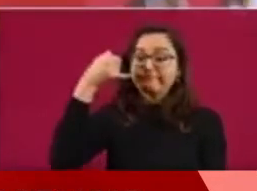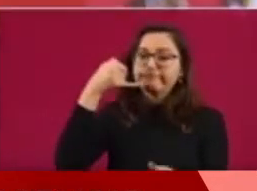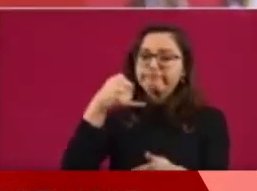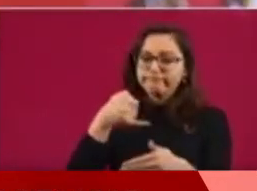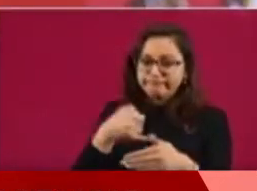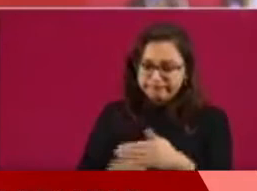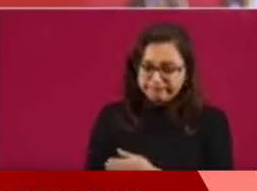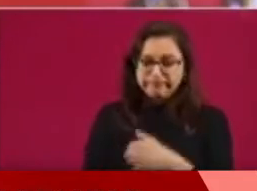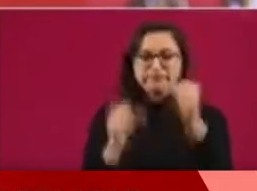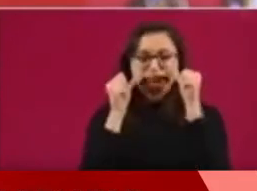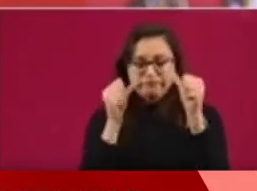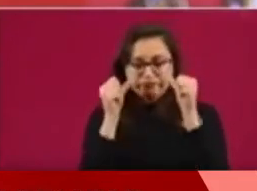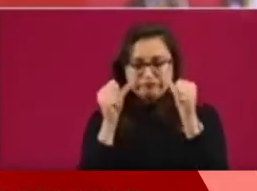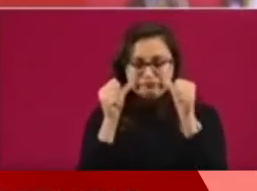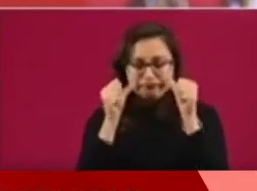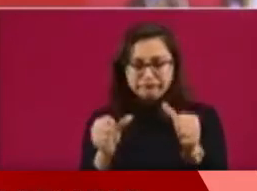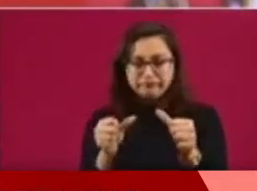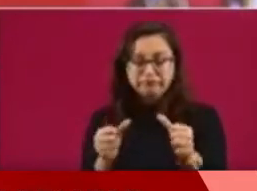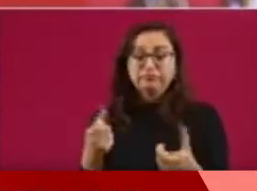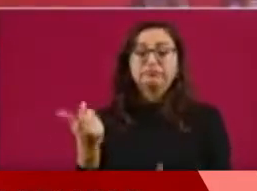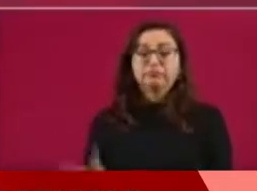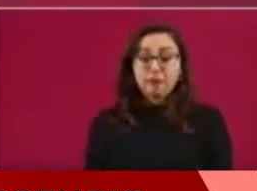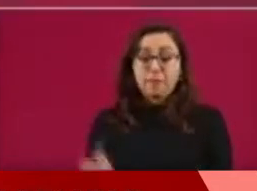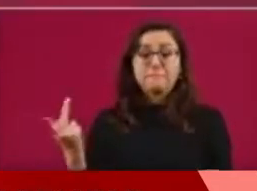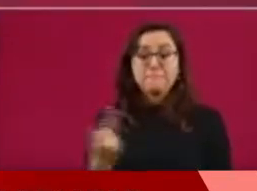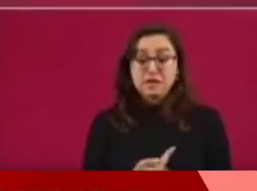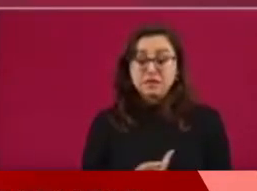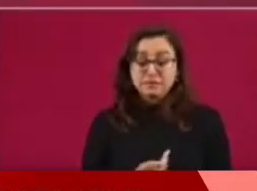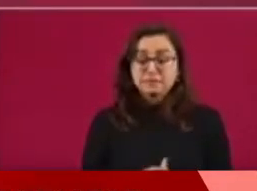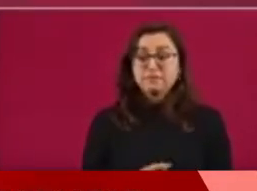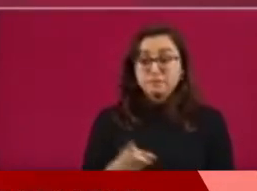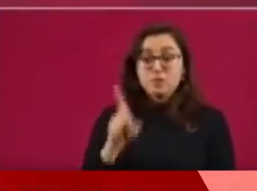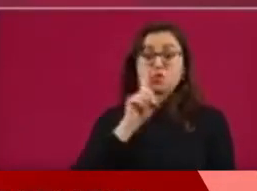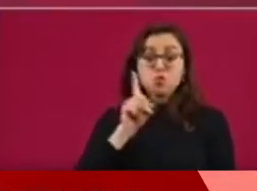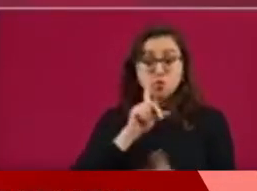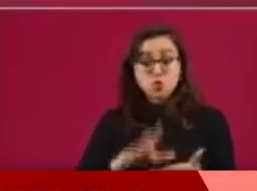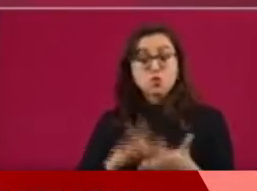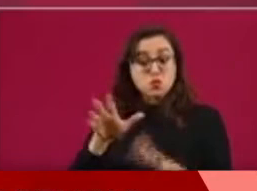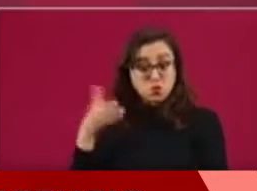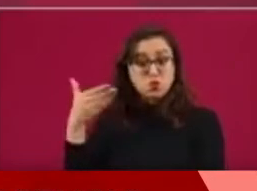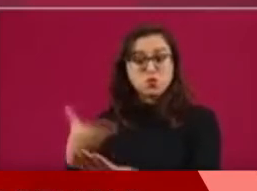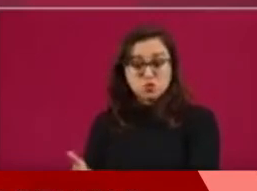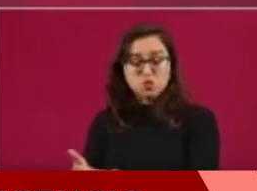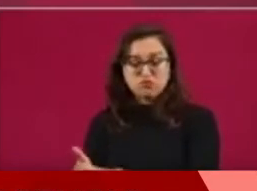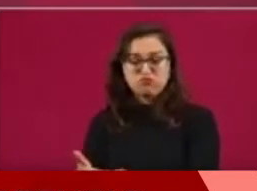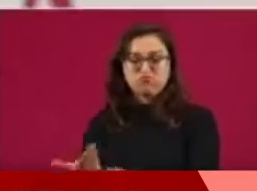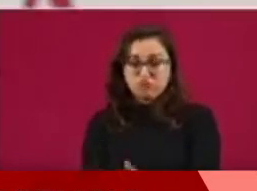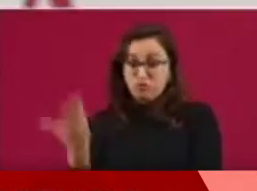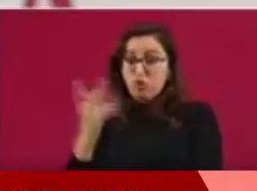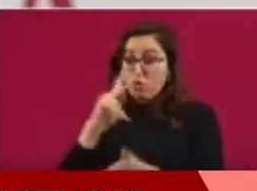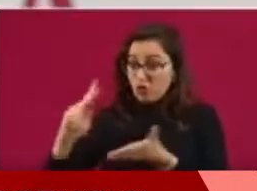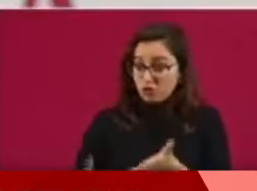esta denuncia que por ejecución extrajudicial y violencia contra la mujer presentaron los familiares de la